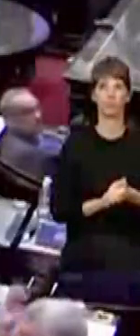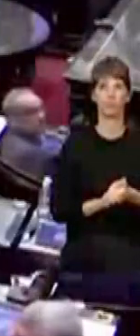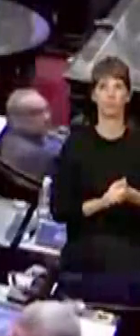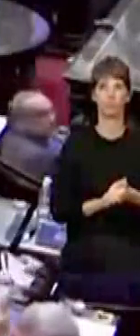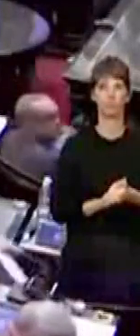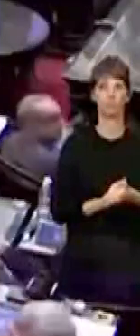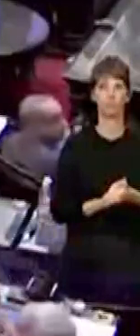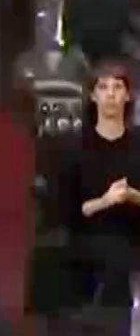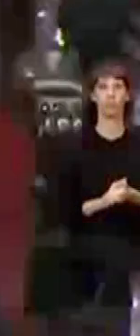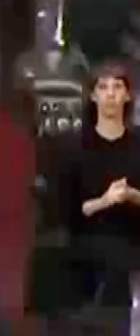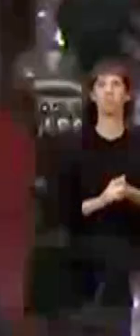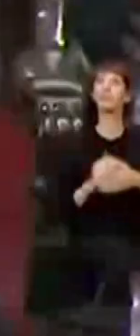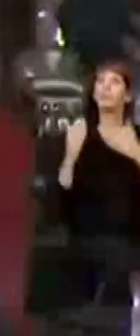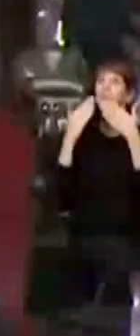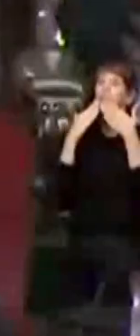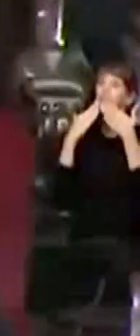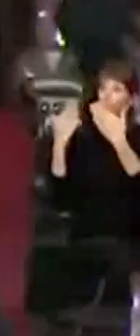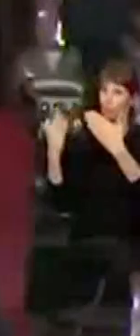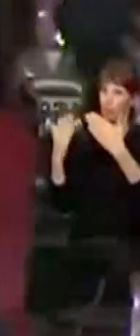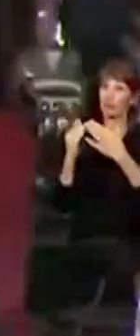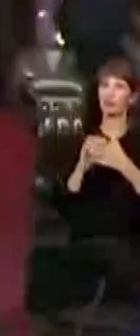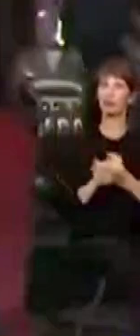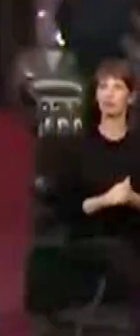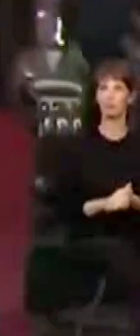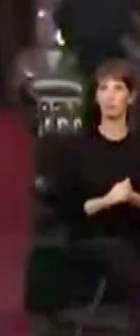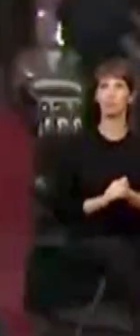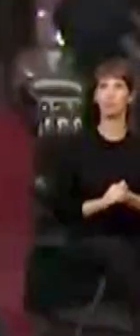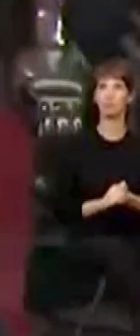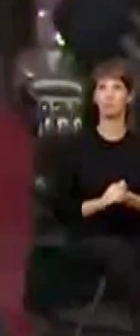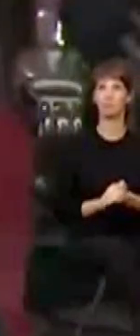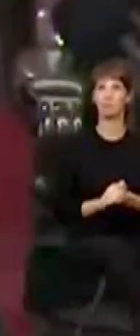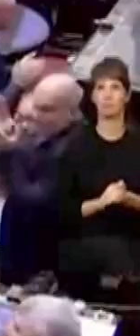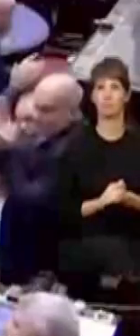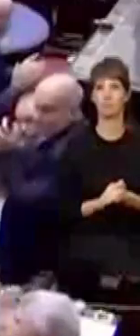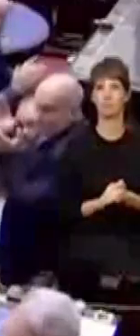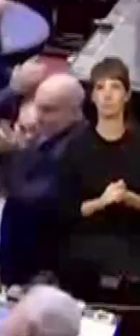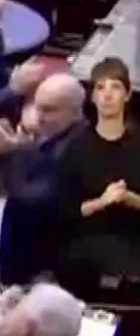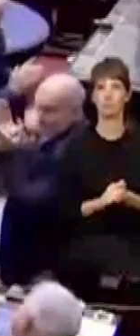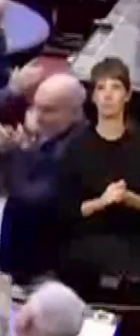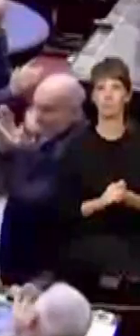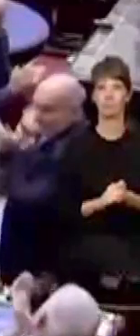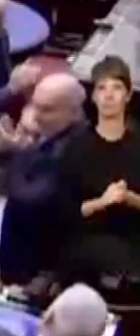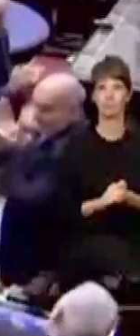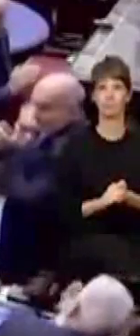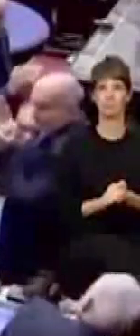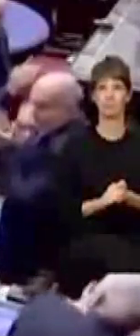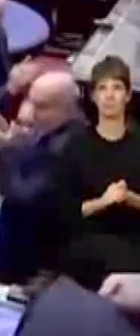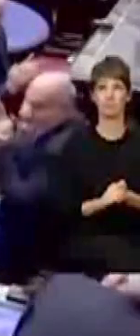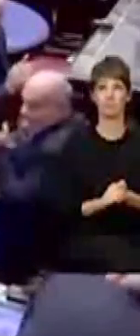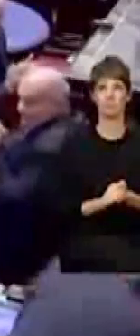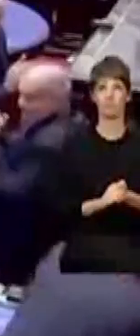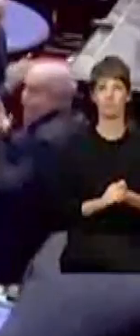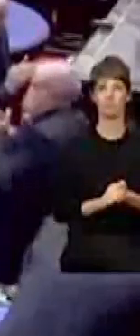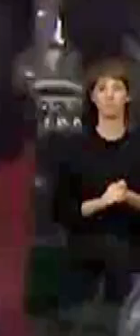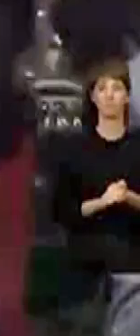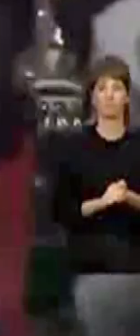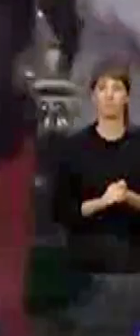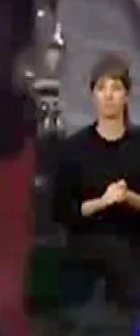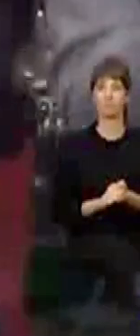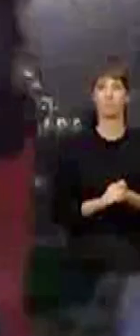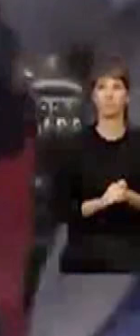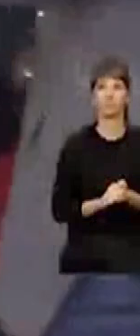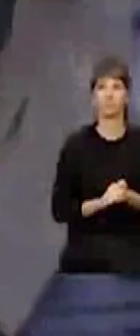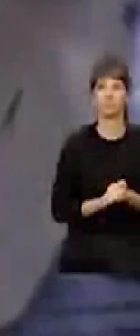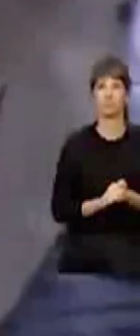mi hermano cuando ya era muy notoria la caída del cabello, era cada vez más. Y además me dolía, empieza a molestar